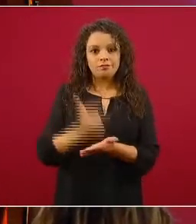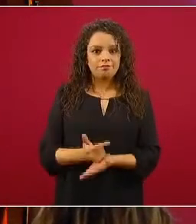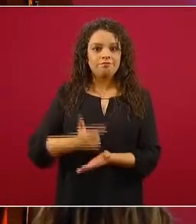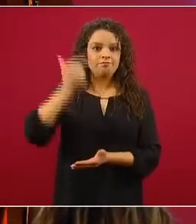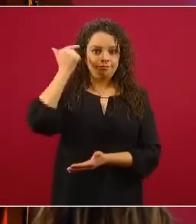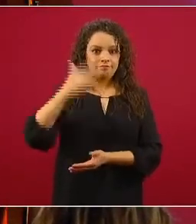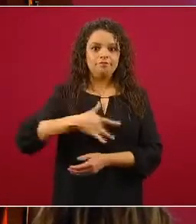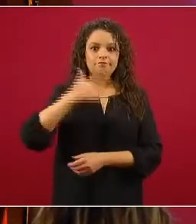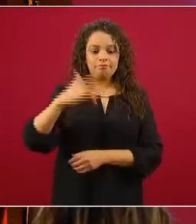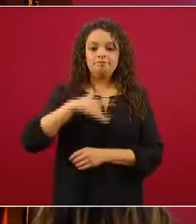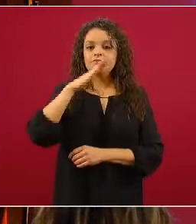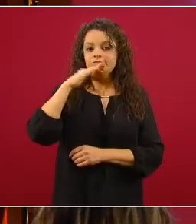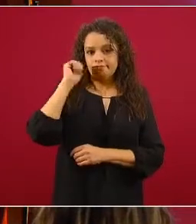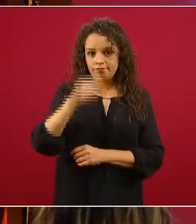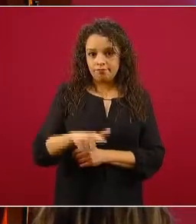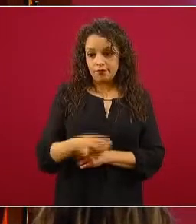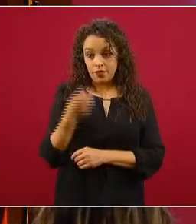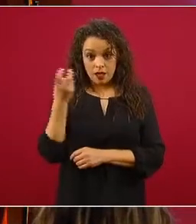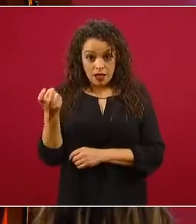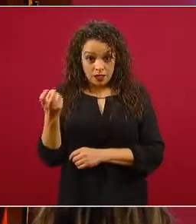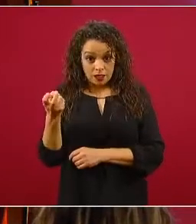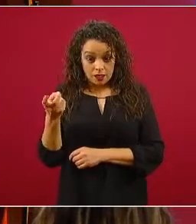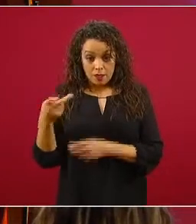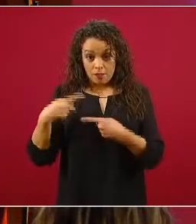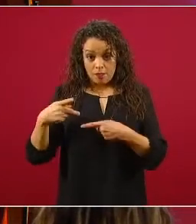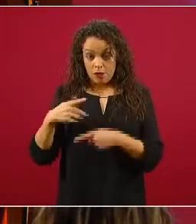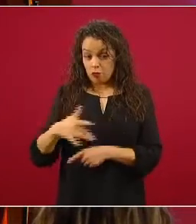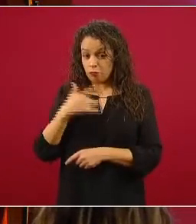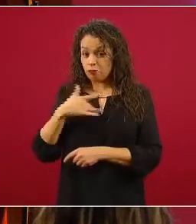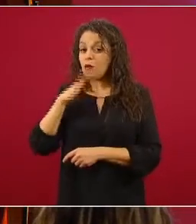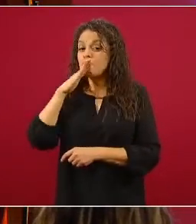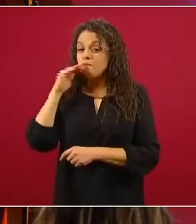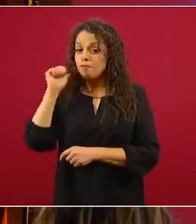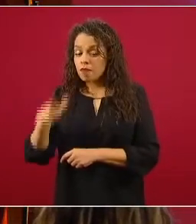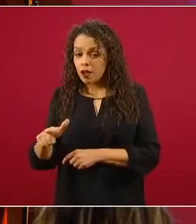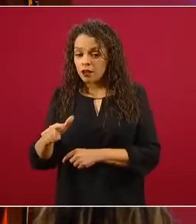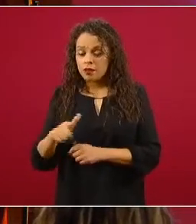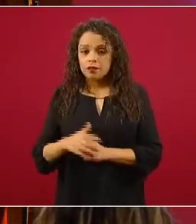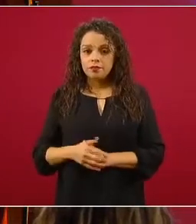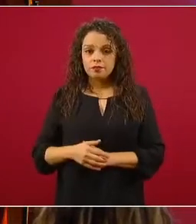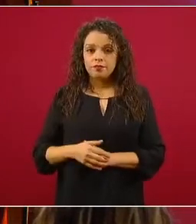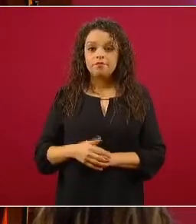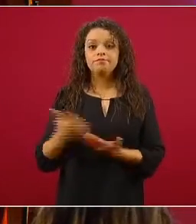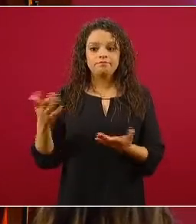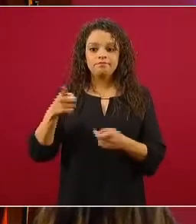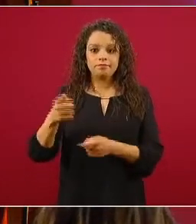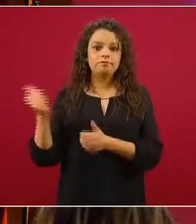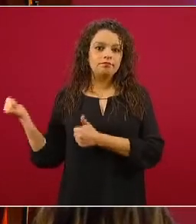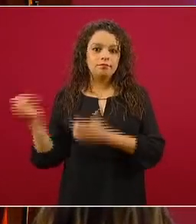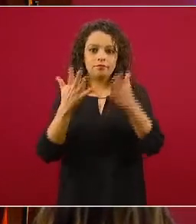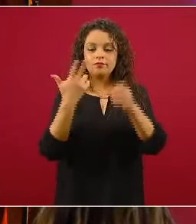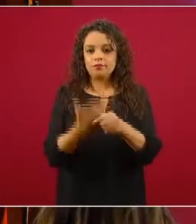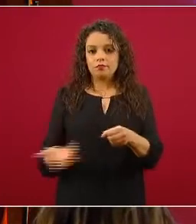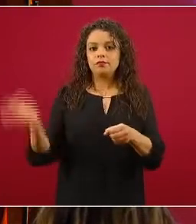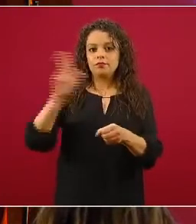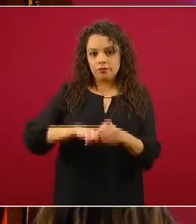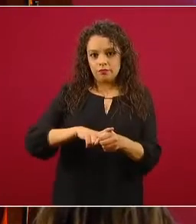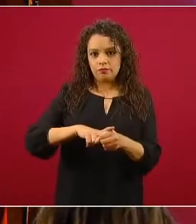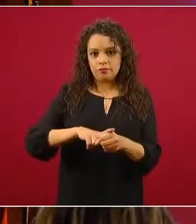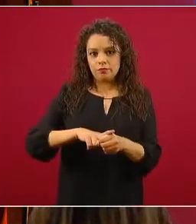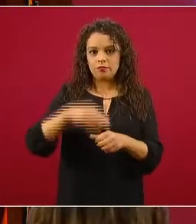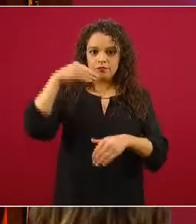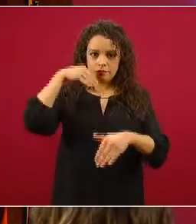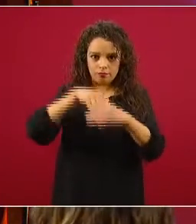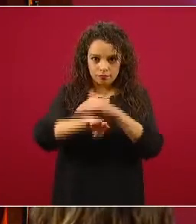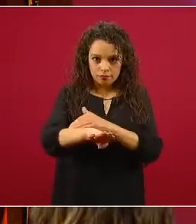Estos que desarrollan la enfermedad grave pueden llegar a ser hospitalizados, hay algunos más críticos que